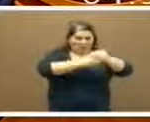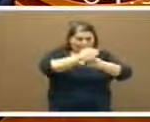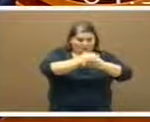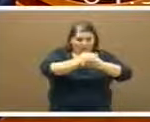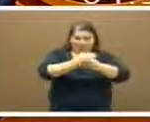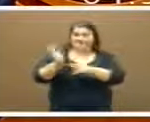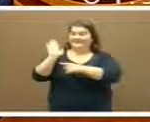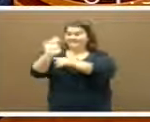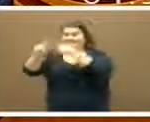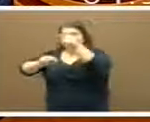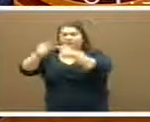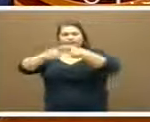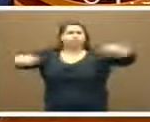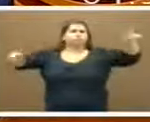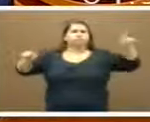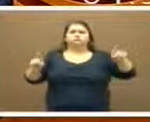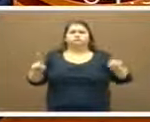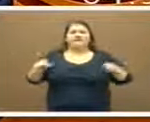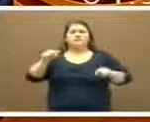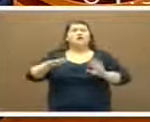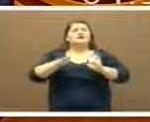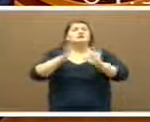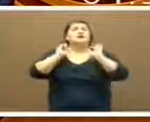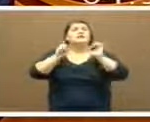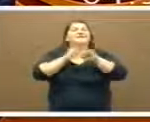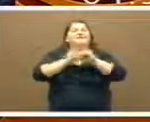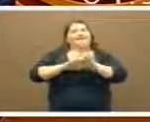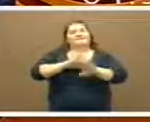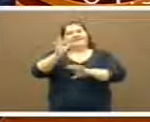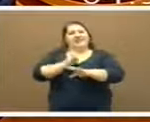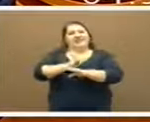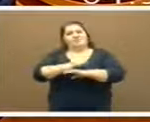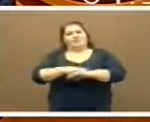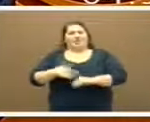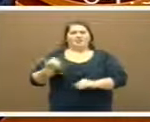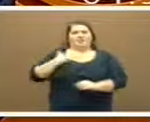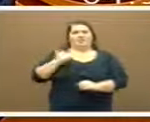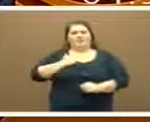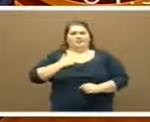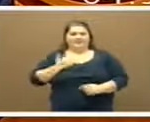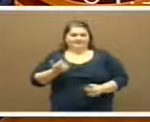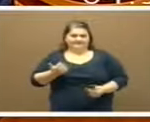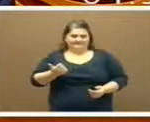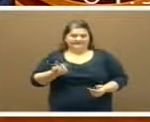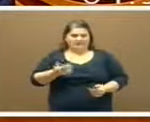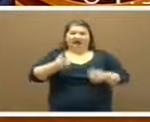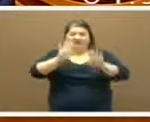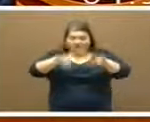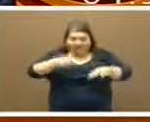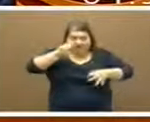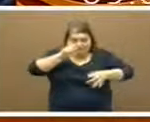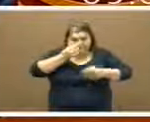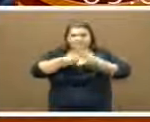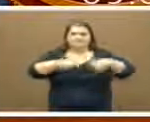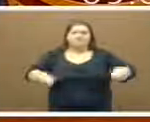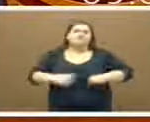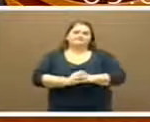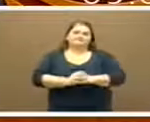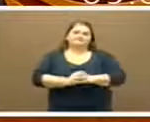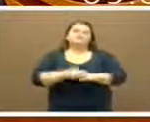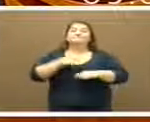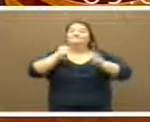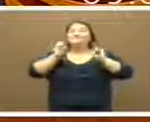aquí. Lo que hay, al final, esto no es más que un trampantojo, que al final será totalmente diferente. Nosotros lo único que queremos